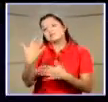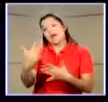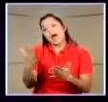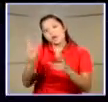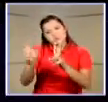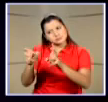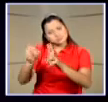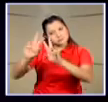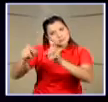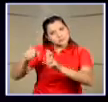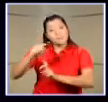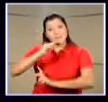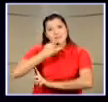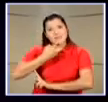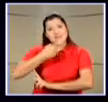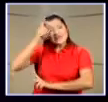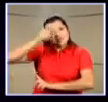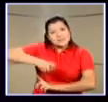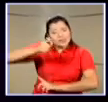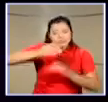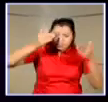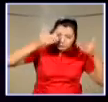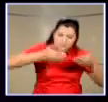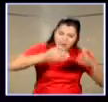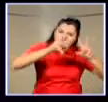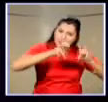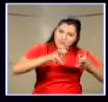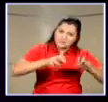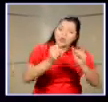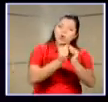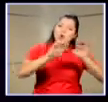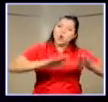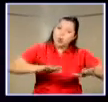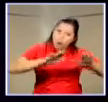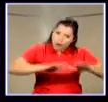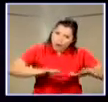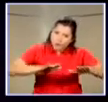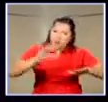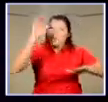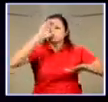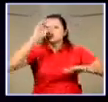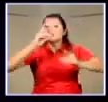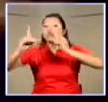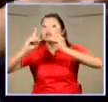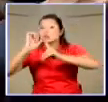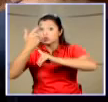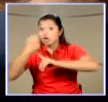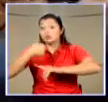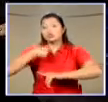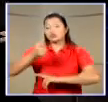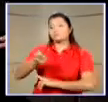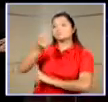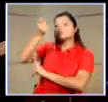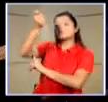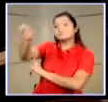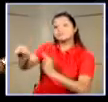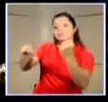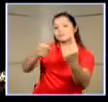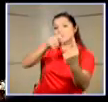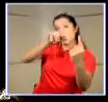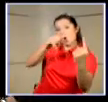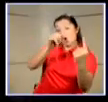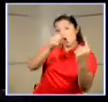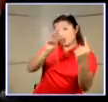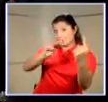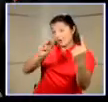necesitamos abordarlo en calma como país, buscando soluciones de diálogo social. Yo se lo entrego aquí delante de don Jorge Mario